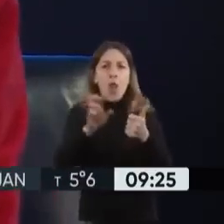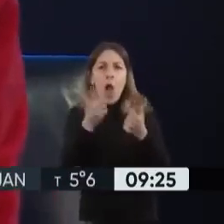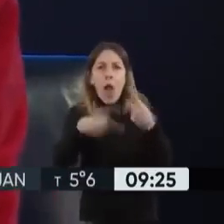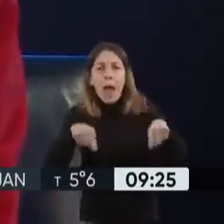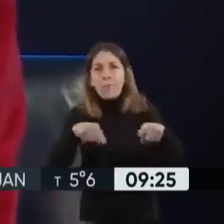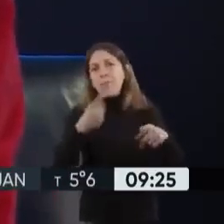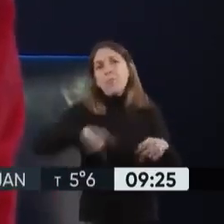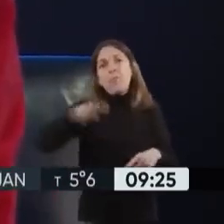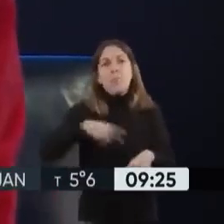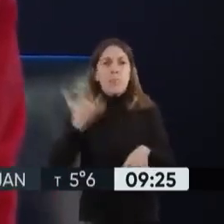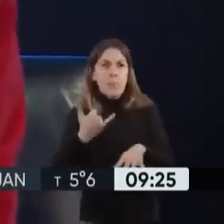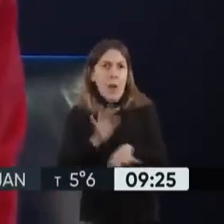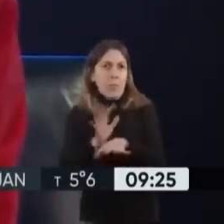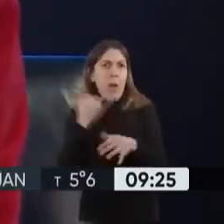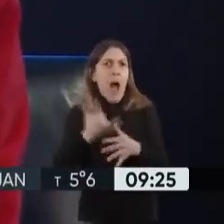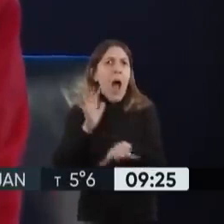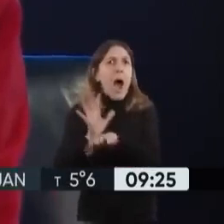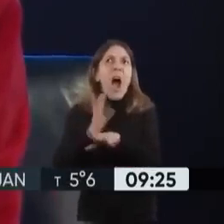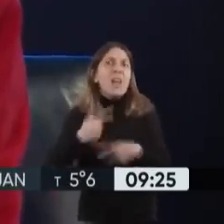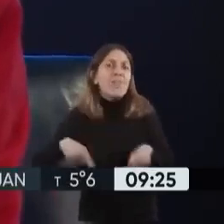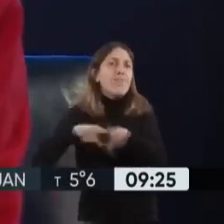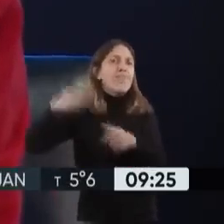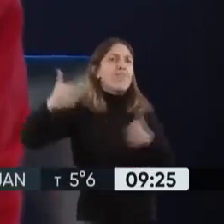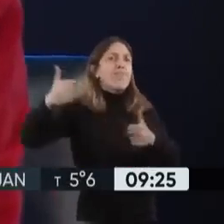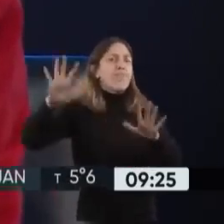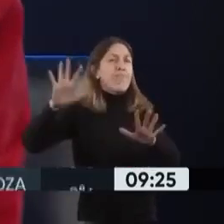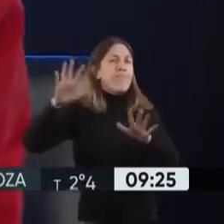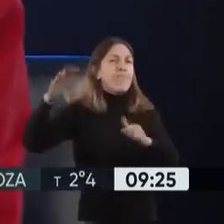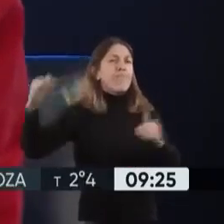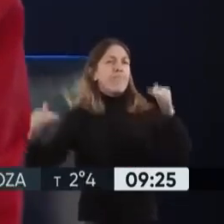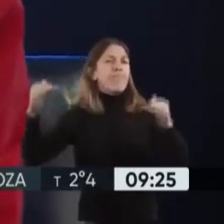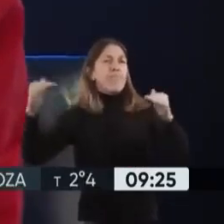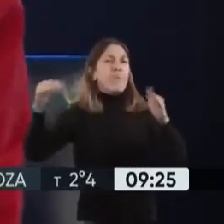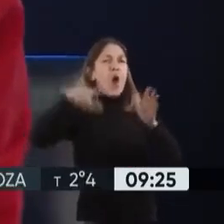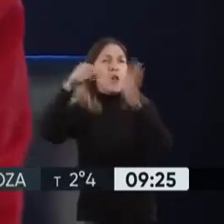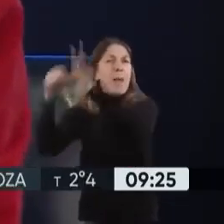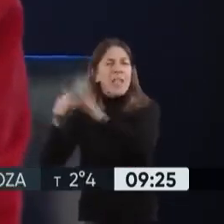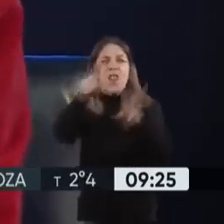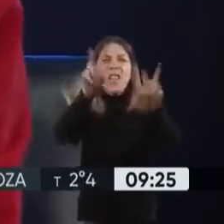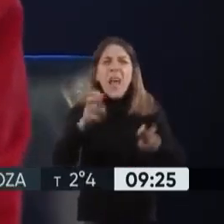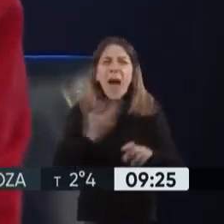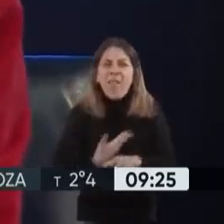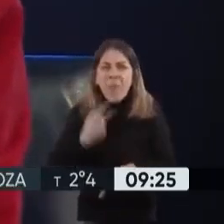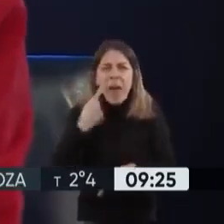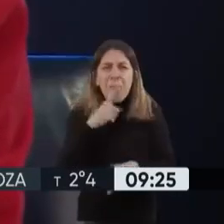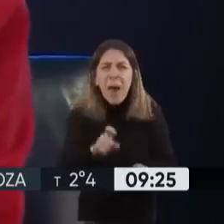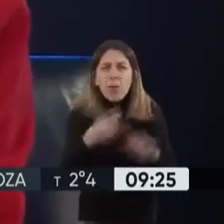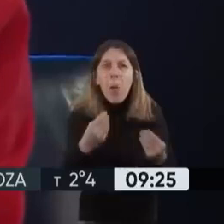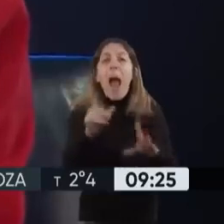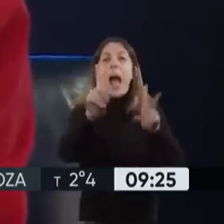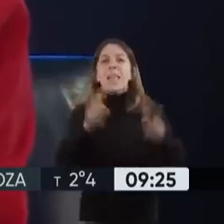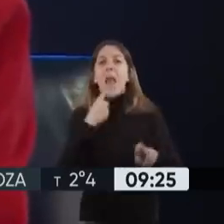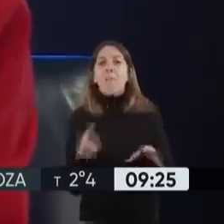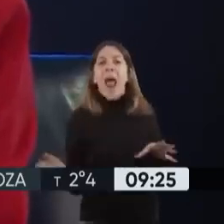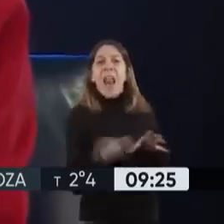nos sentimos cómodos en esa competitividad respecto del fondo monetario cuál era la meta que me preguntaste la acumulación de